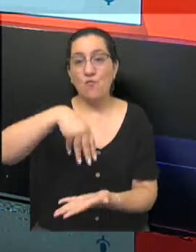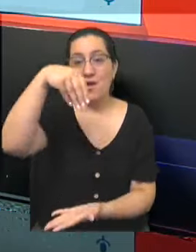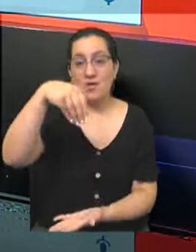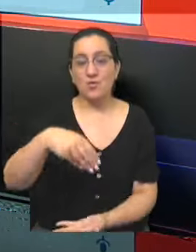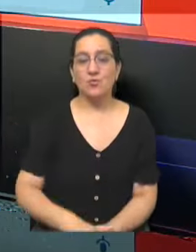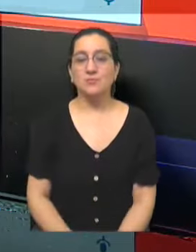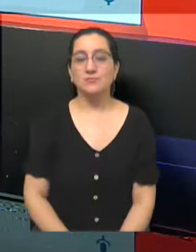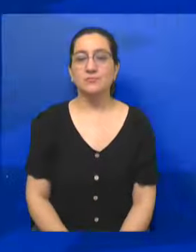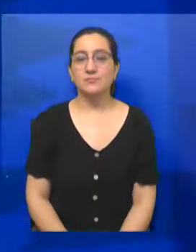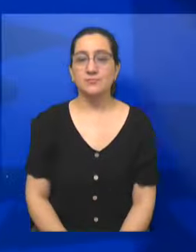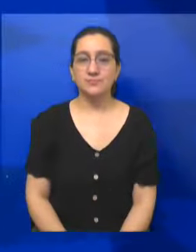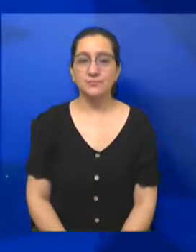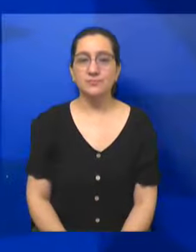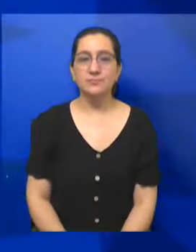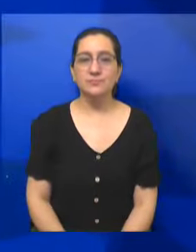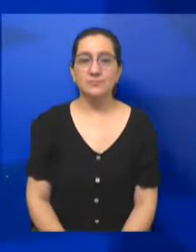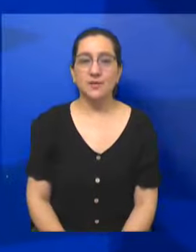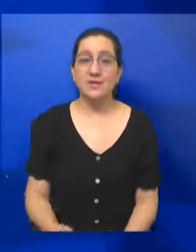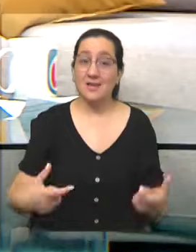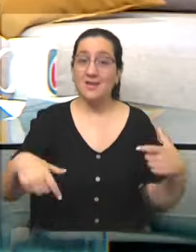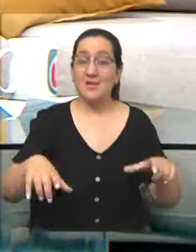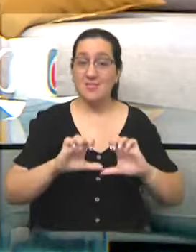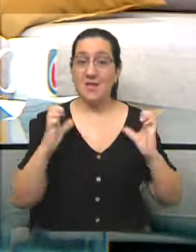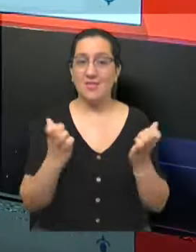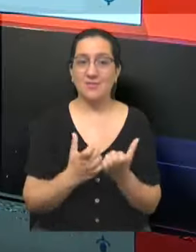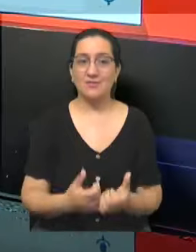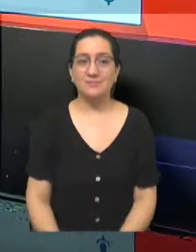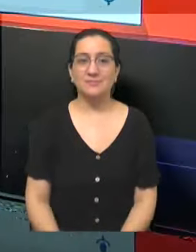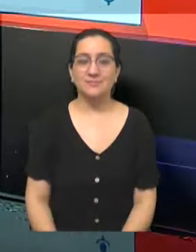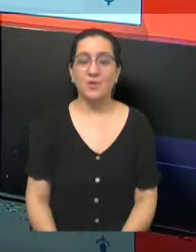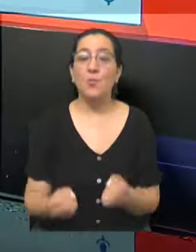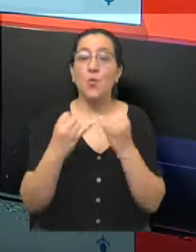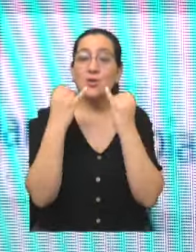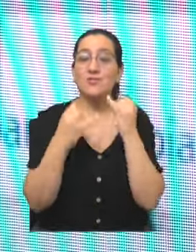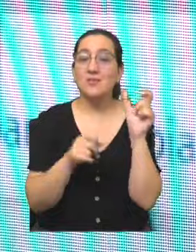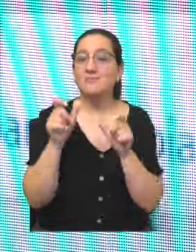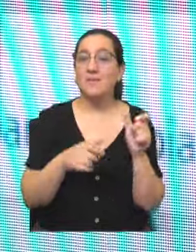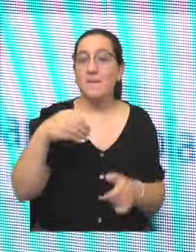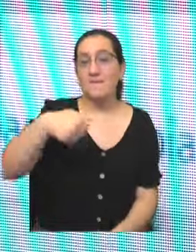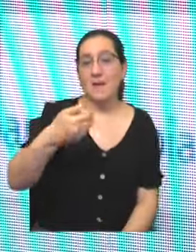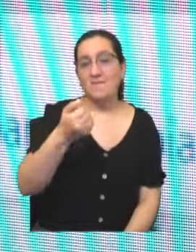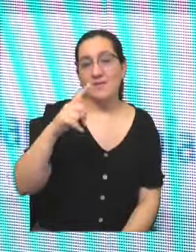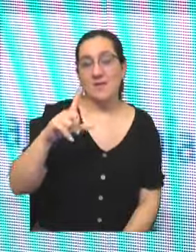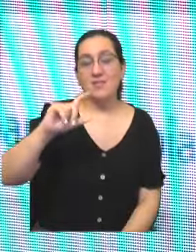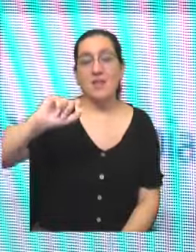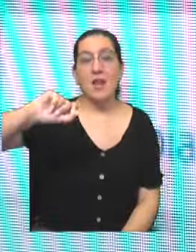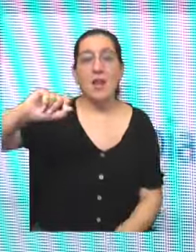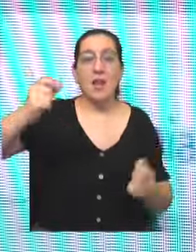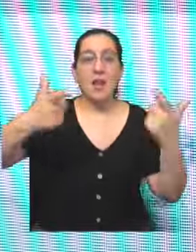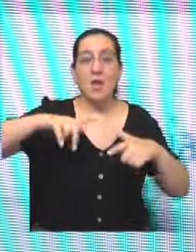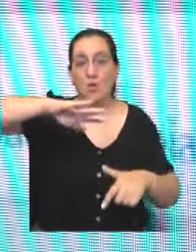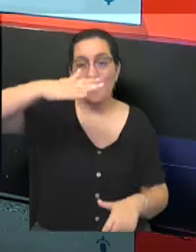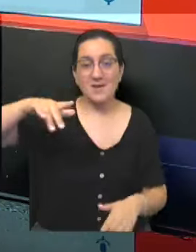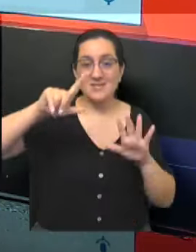el estadio de Juventud de Las Piedras. Mirá cómo se le va la cadera. Buenos días, gente. Mabel de la Gomar, Ciudad de la Costa,